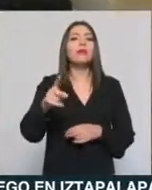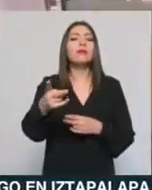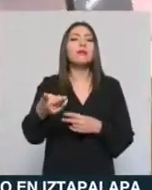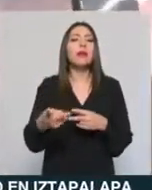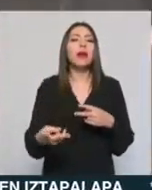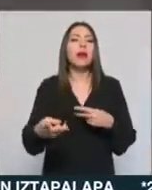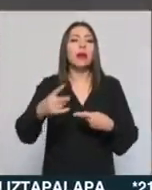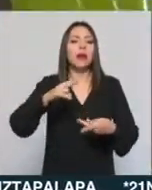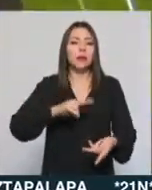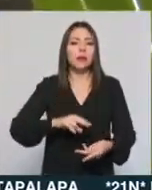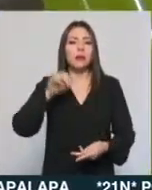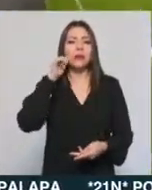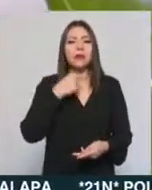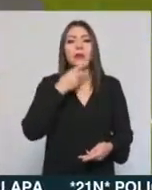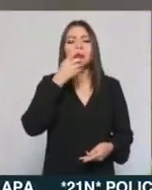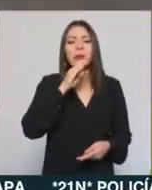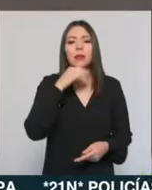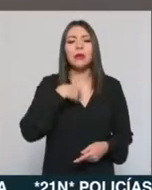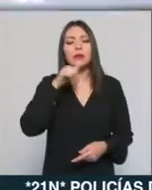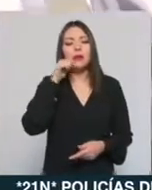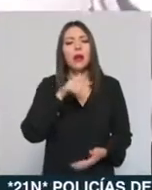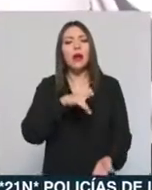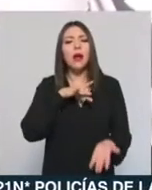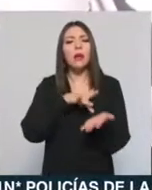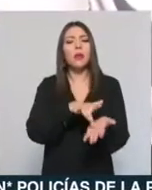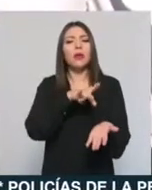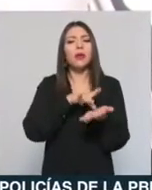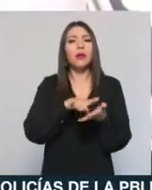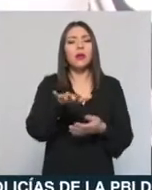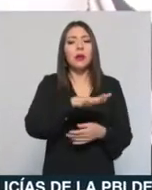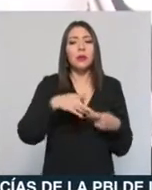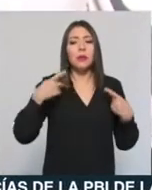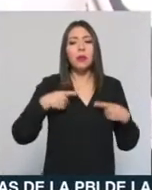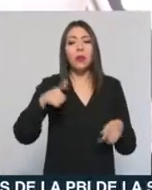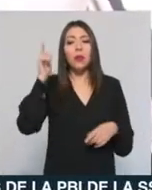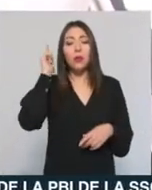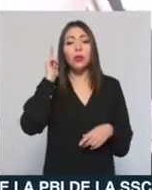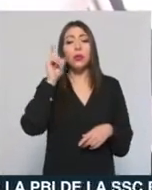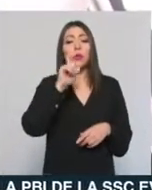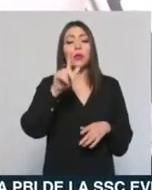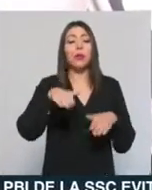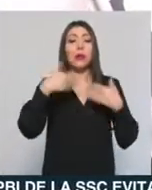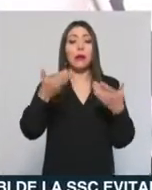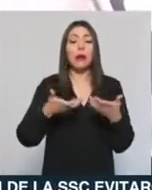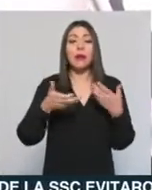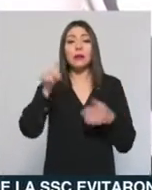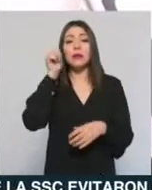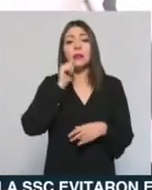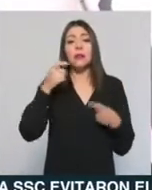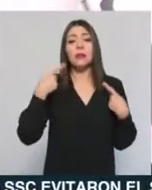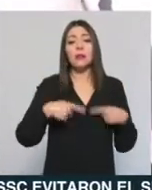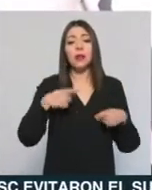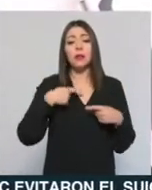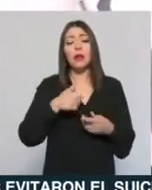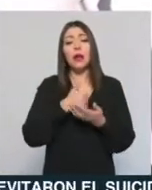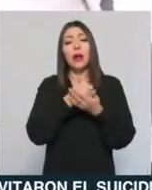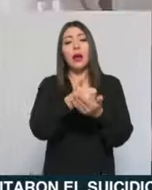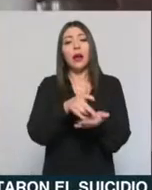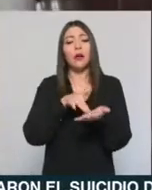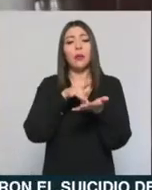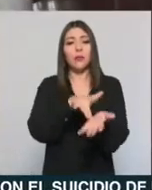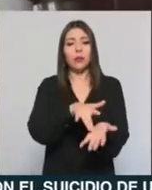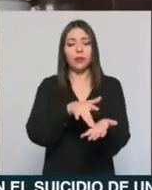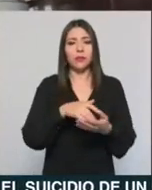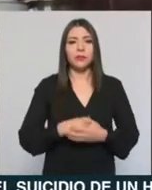mamá. Yo siempre ayudo a la gente esperando que a ustedes en la calle, cuando les pase algo, siempre hay alguien que te tienda la mano. Uh-huh. Y entonces